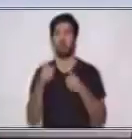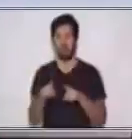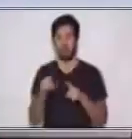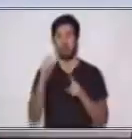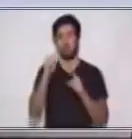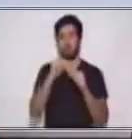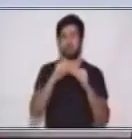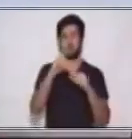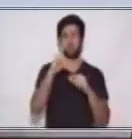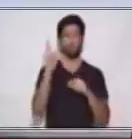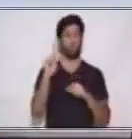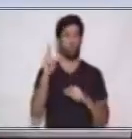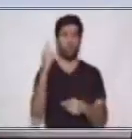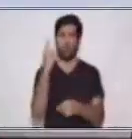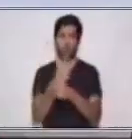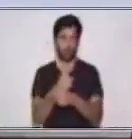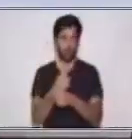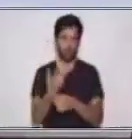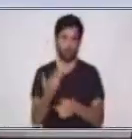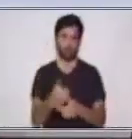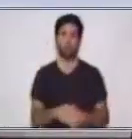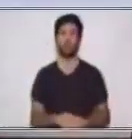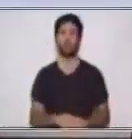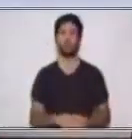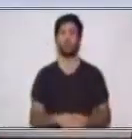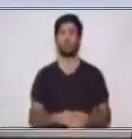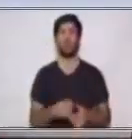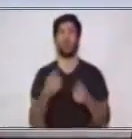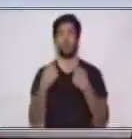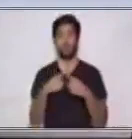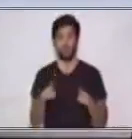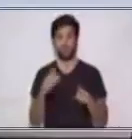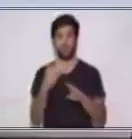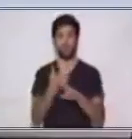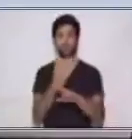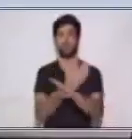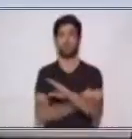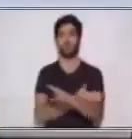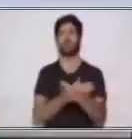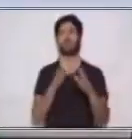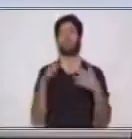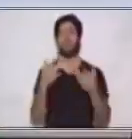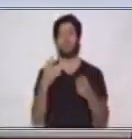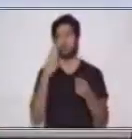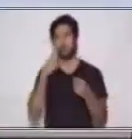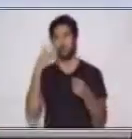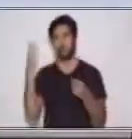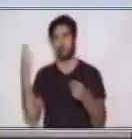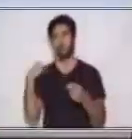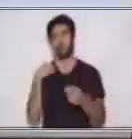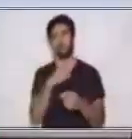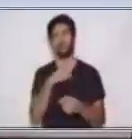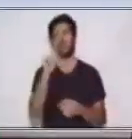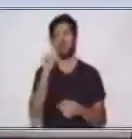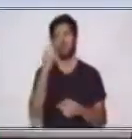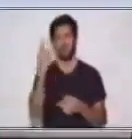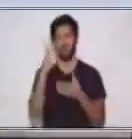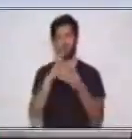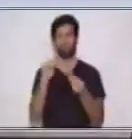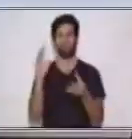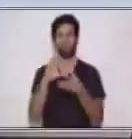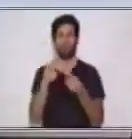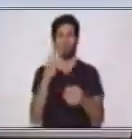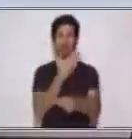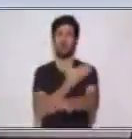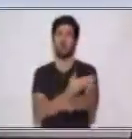mayúsculas que no es correcto. Pero antes vamos a hacer un poquito de historia, porque